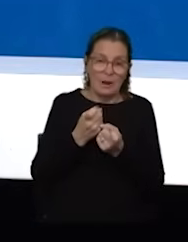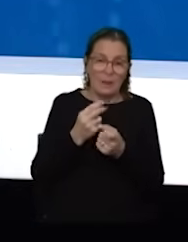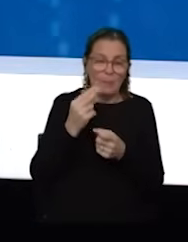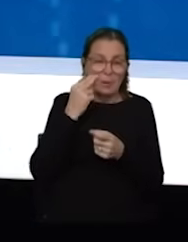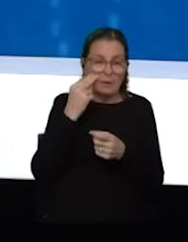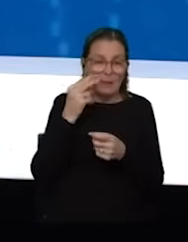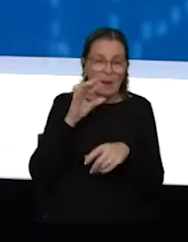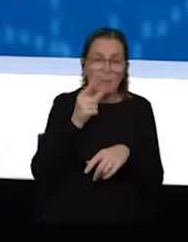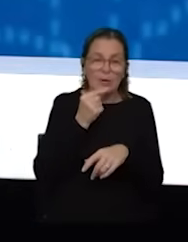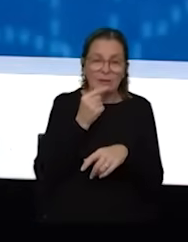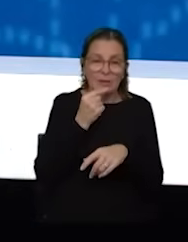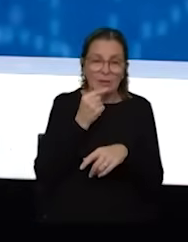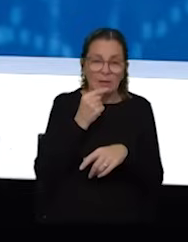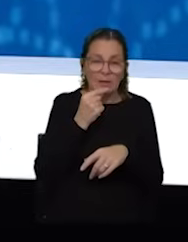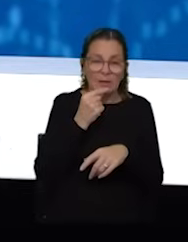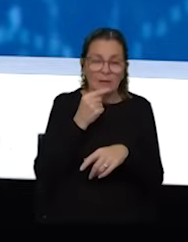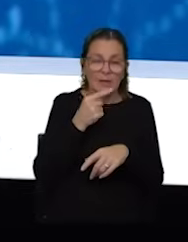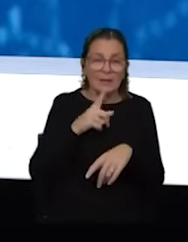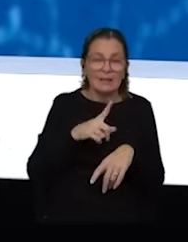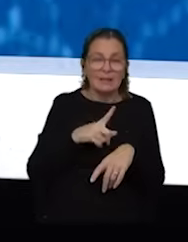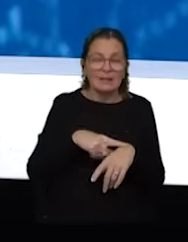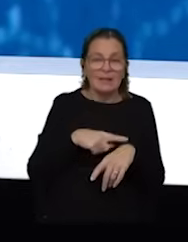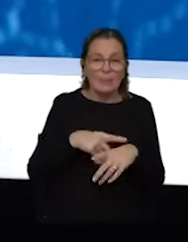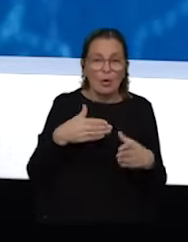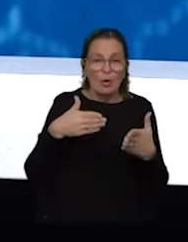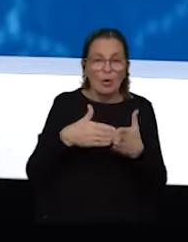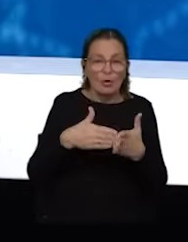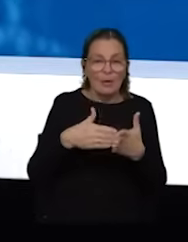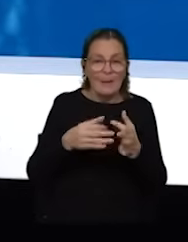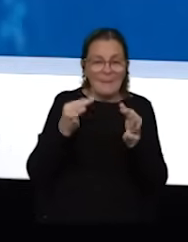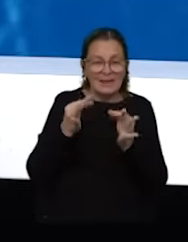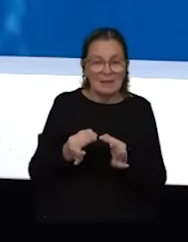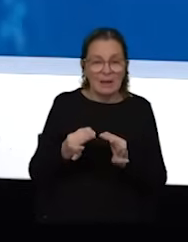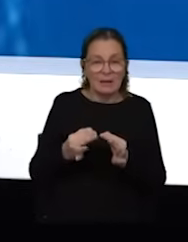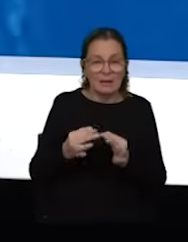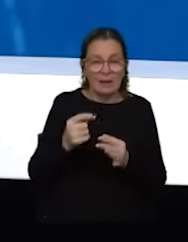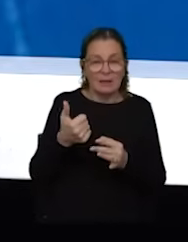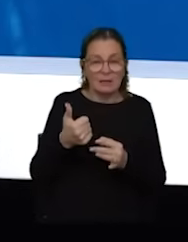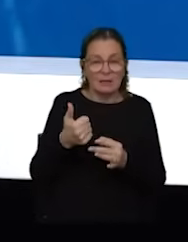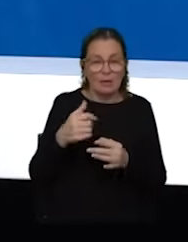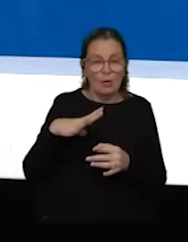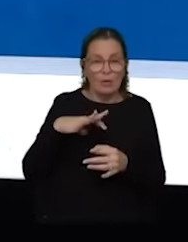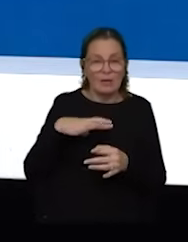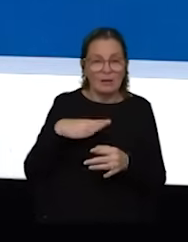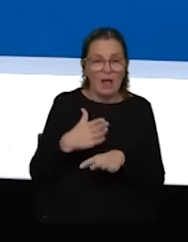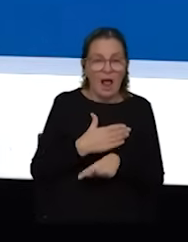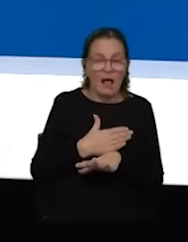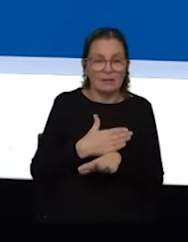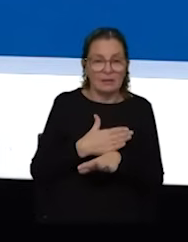ej el tiempo en el stp que es este este seguro especial que tienen casi que de suerte de jubilación